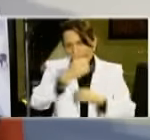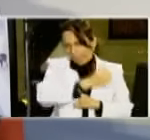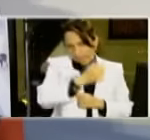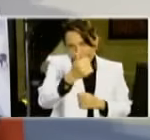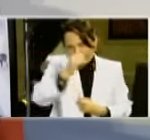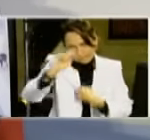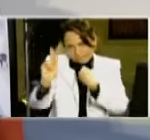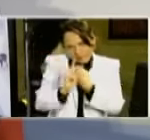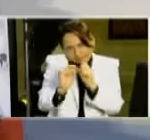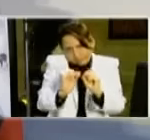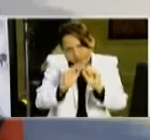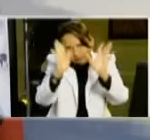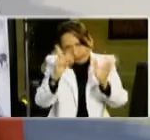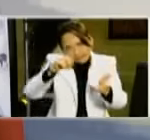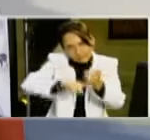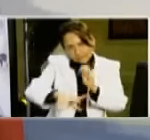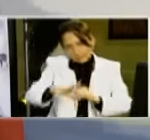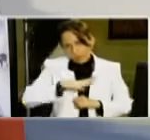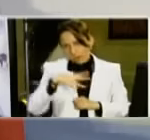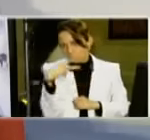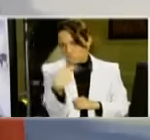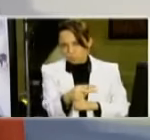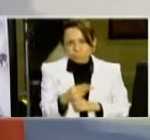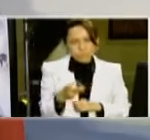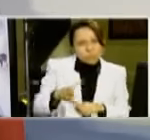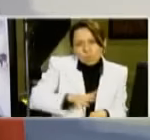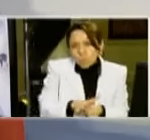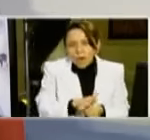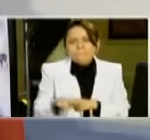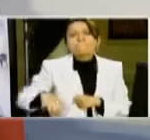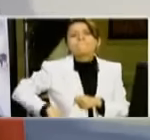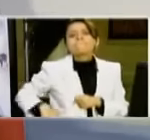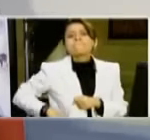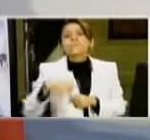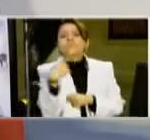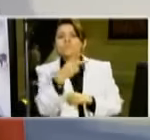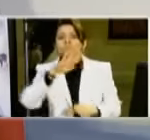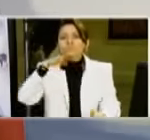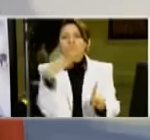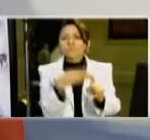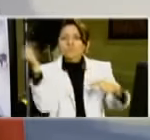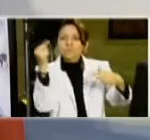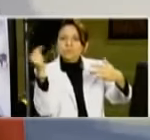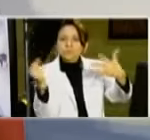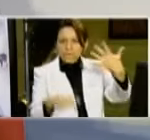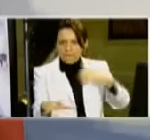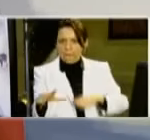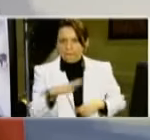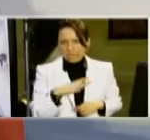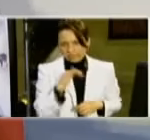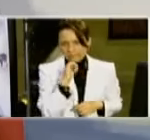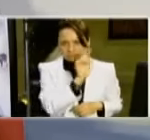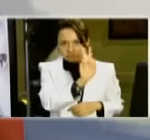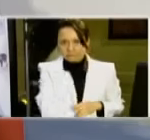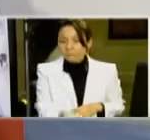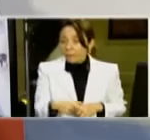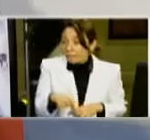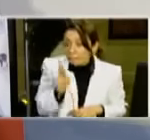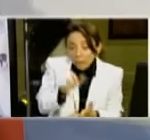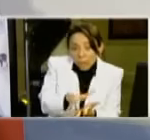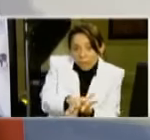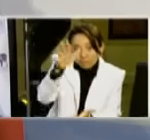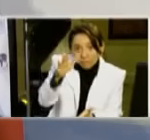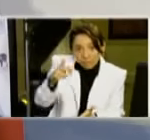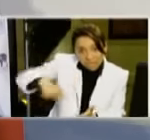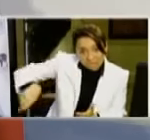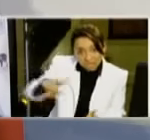intereses, aunque muchos no lo hayan definido con claridad, pero no todos tienen la posibilidad de expresarlos ni mucho menos